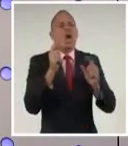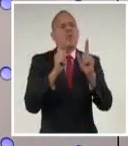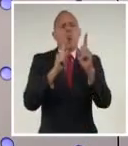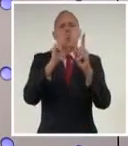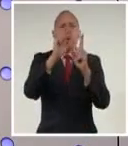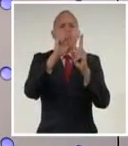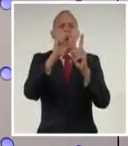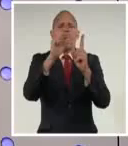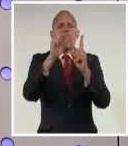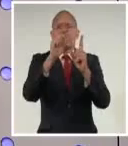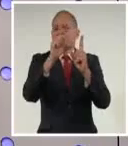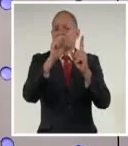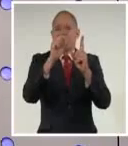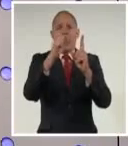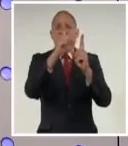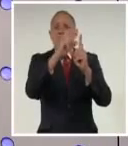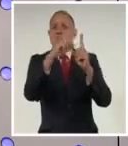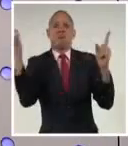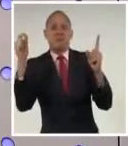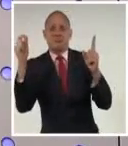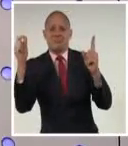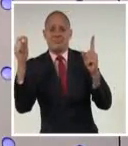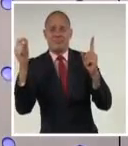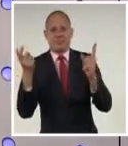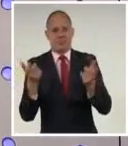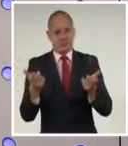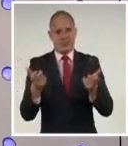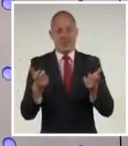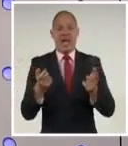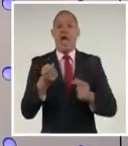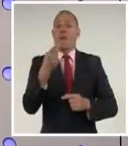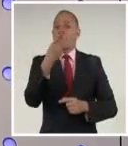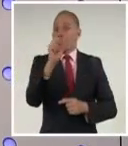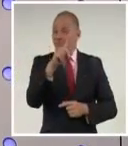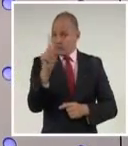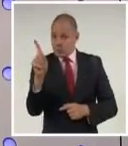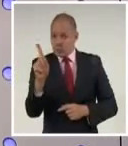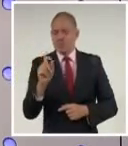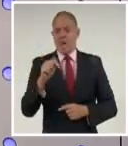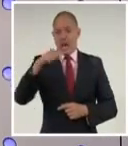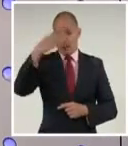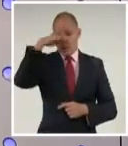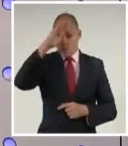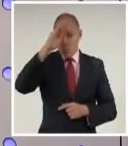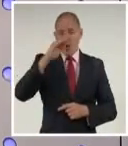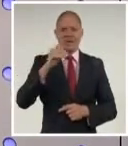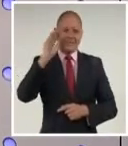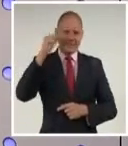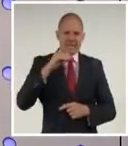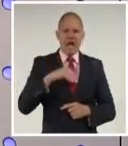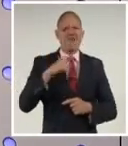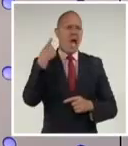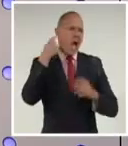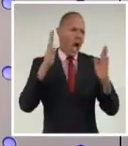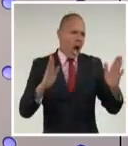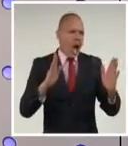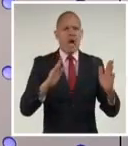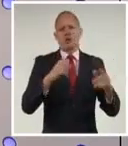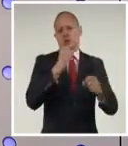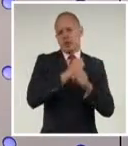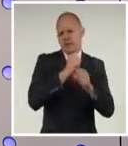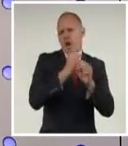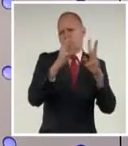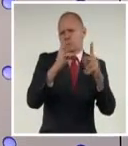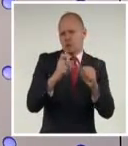tuvo $5.000 millones menos, una suma que las sanciones restan a las ya austeras arcas de este